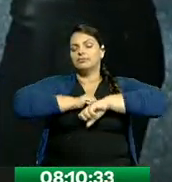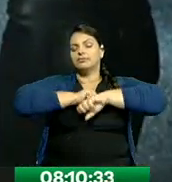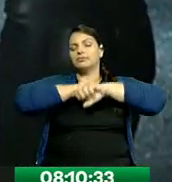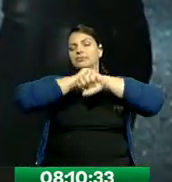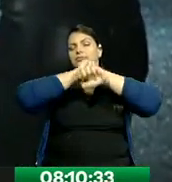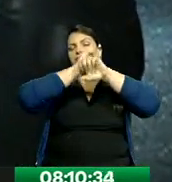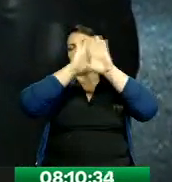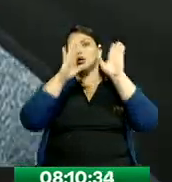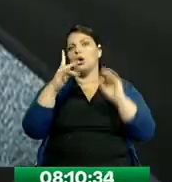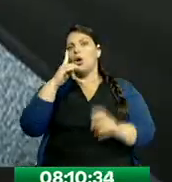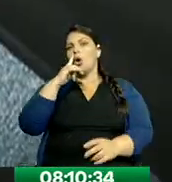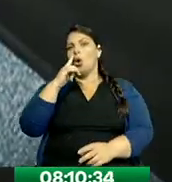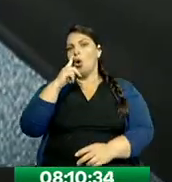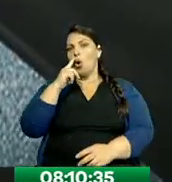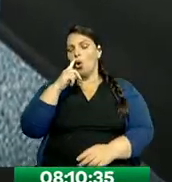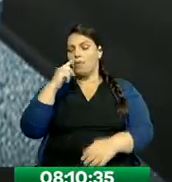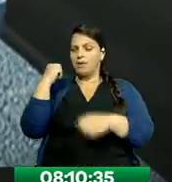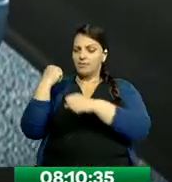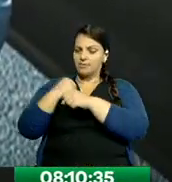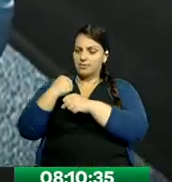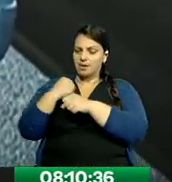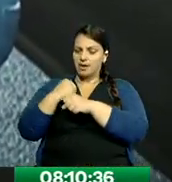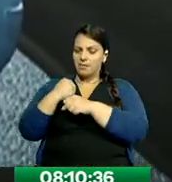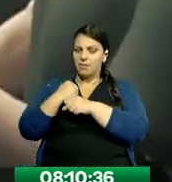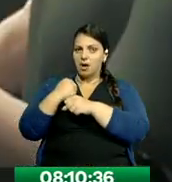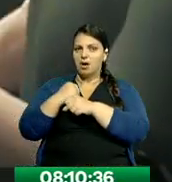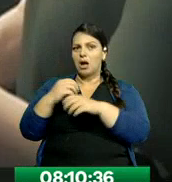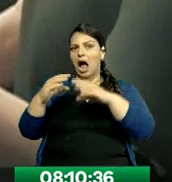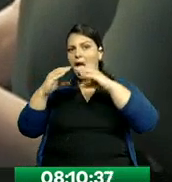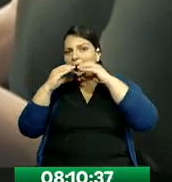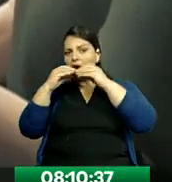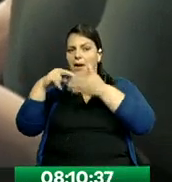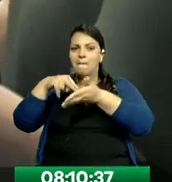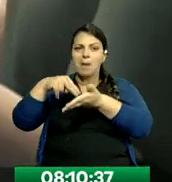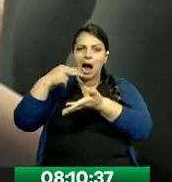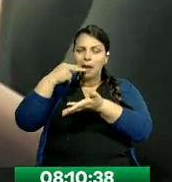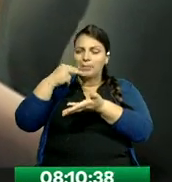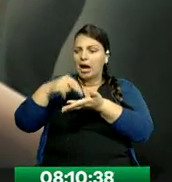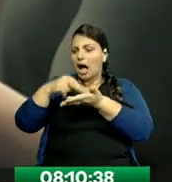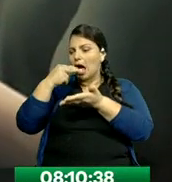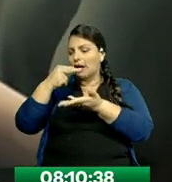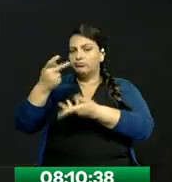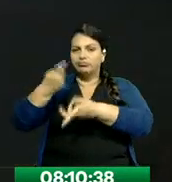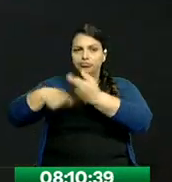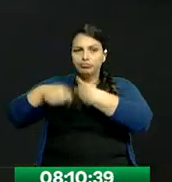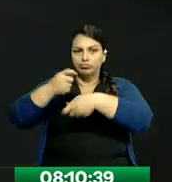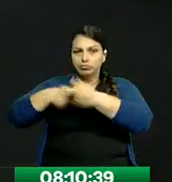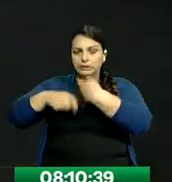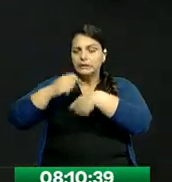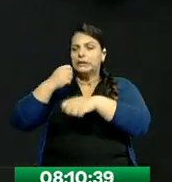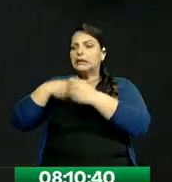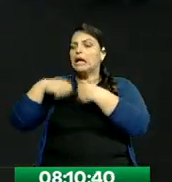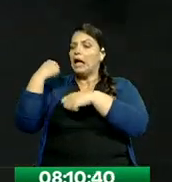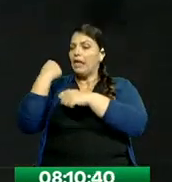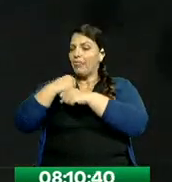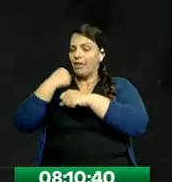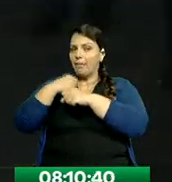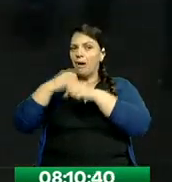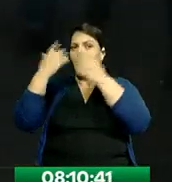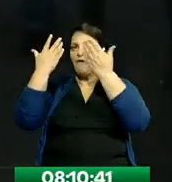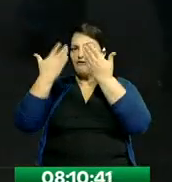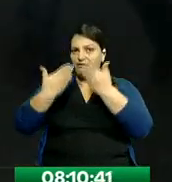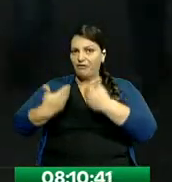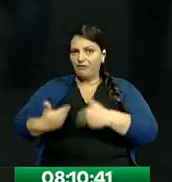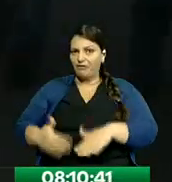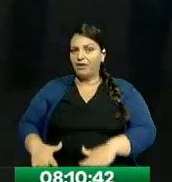que presuntamente intentaron robarle y le dieron tres puñaladas. Le comprometió la yugular, entonces se desangró. Ahí